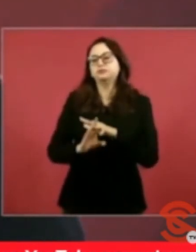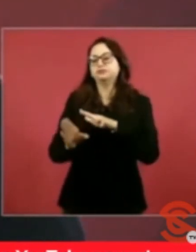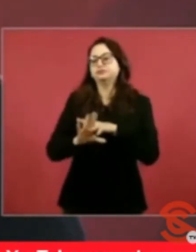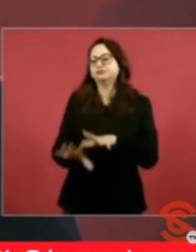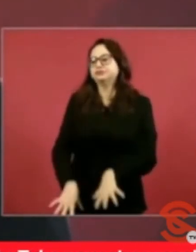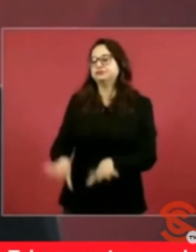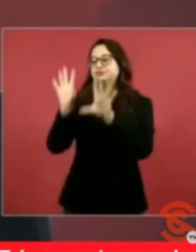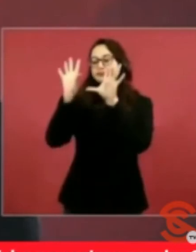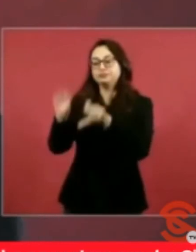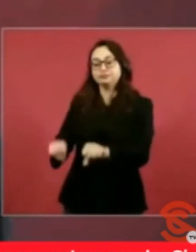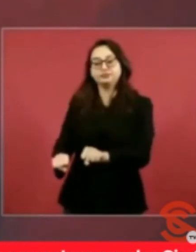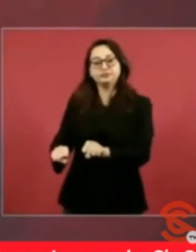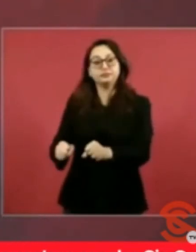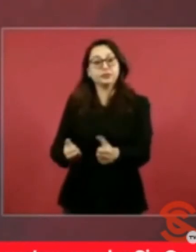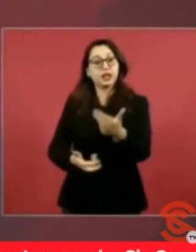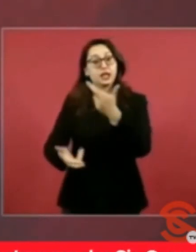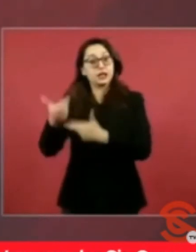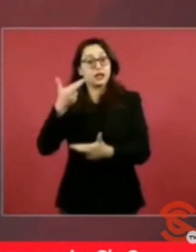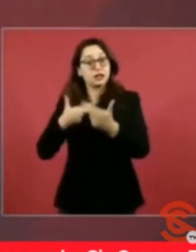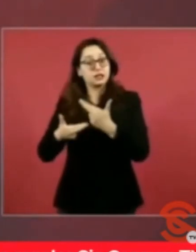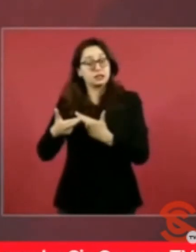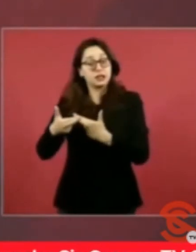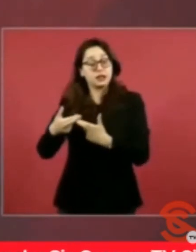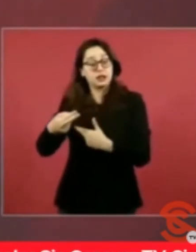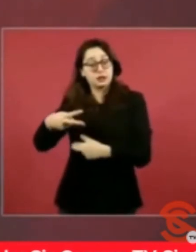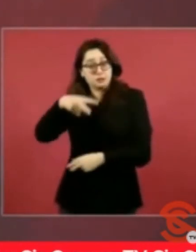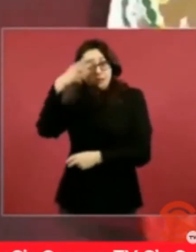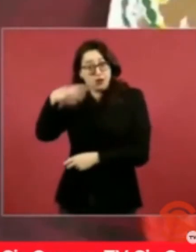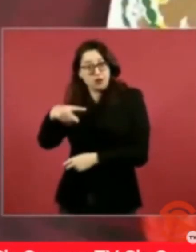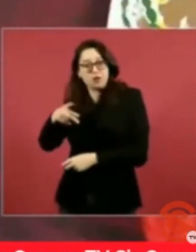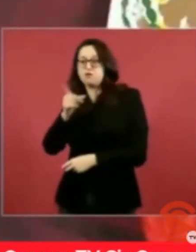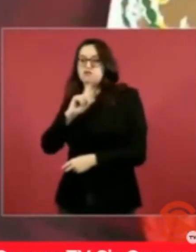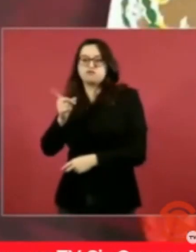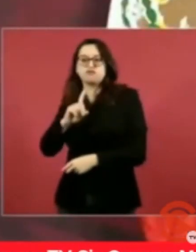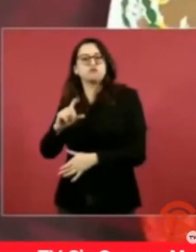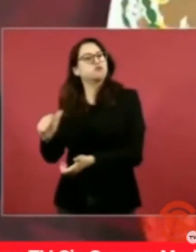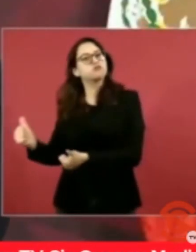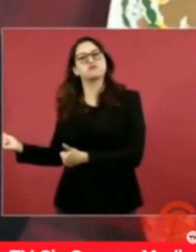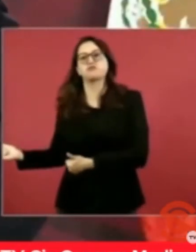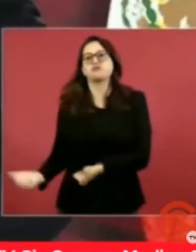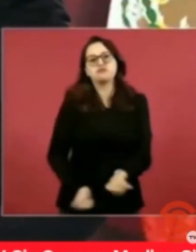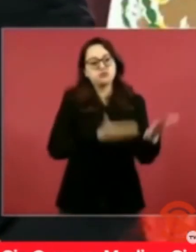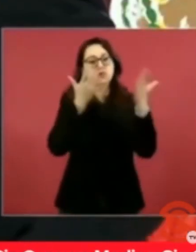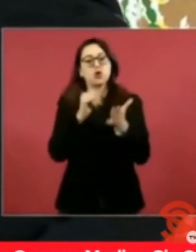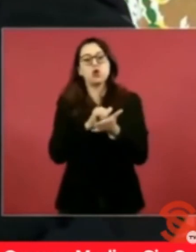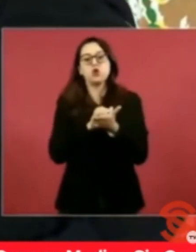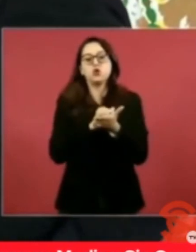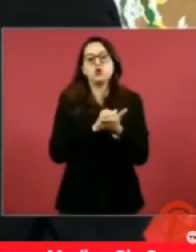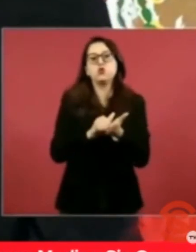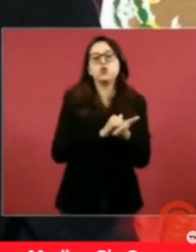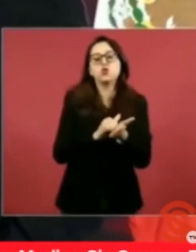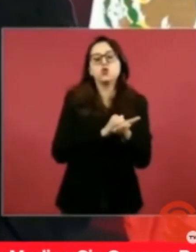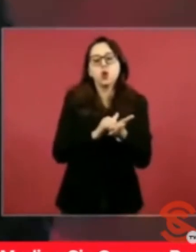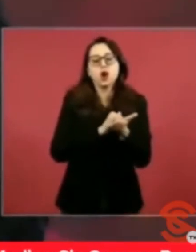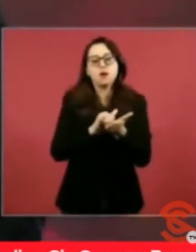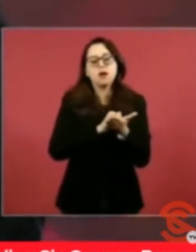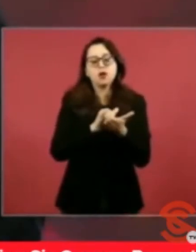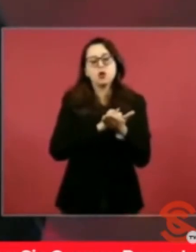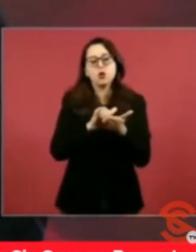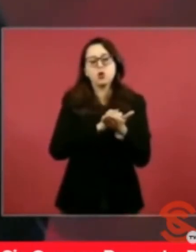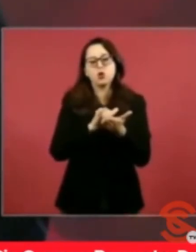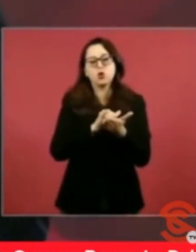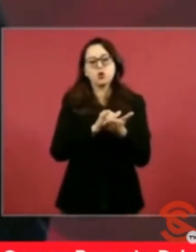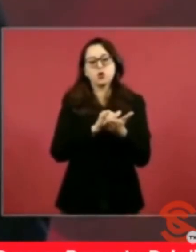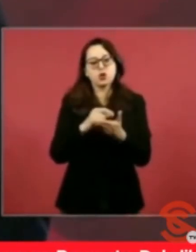Los lleva y los tiran enfrente de las casas donde viven los